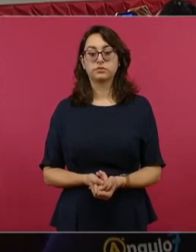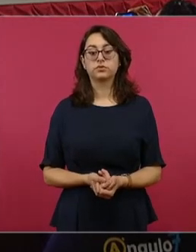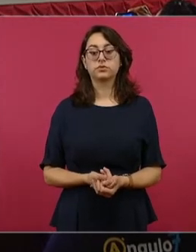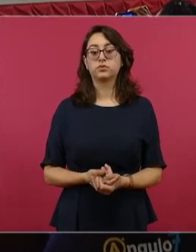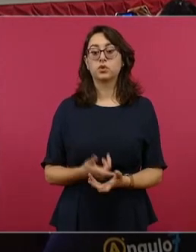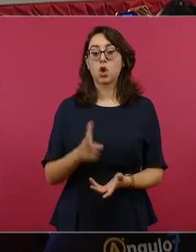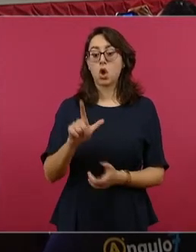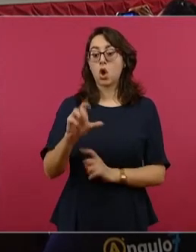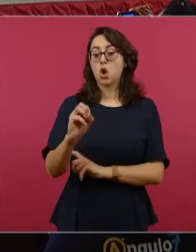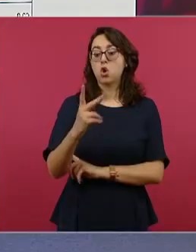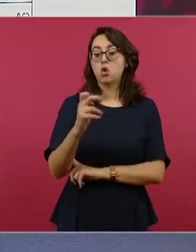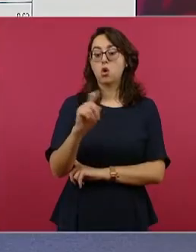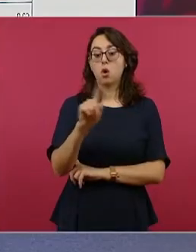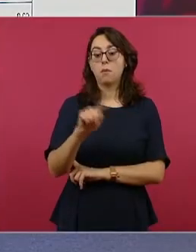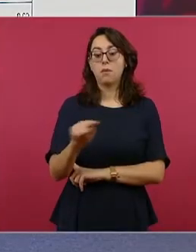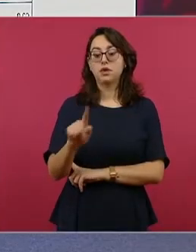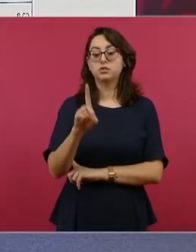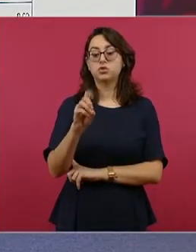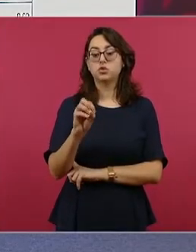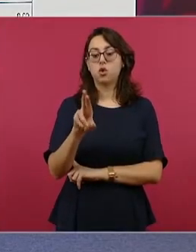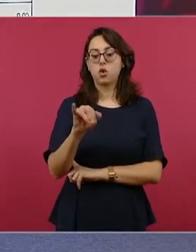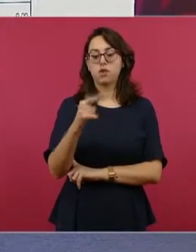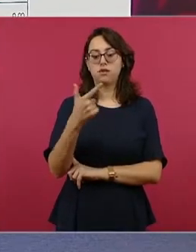Joaquín López Dóriga,